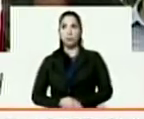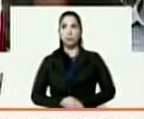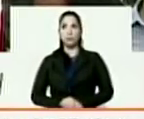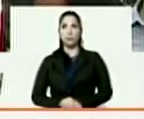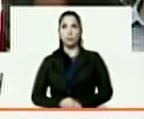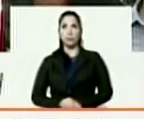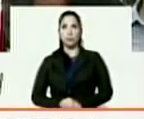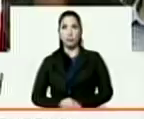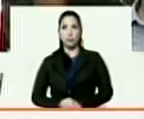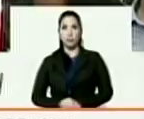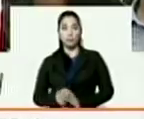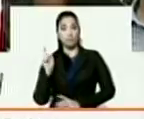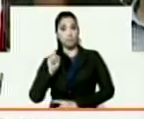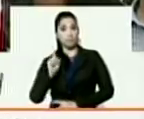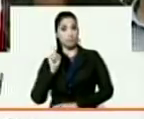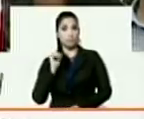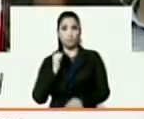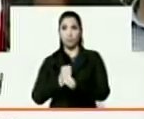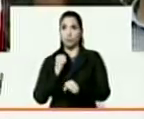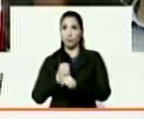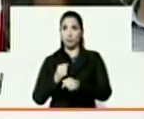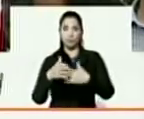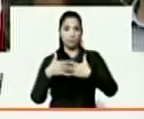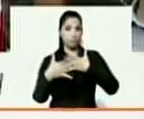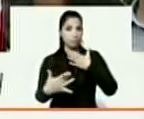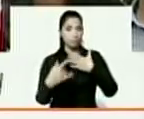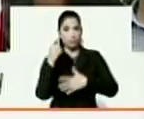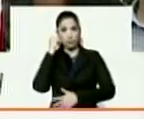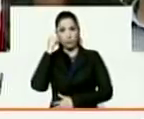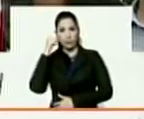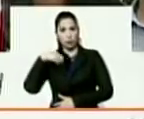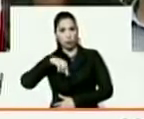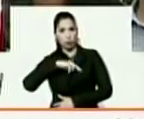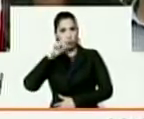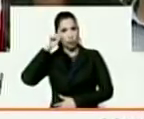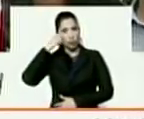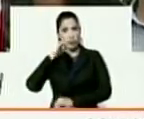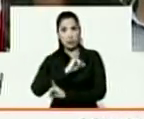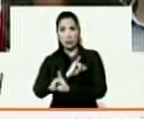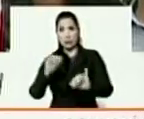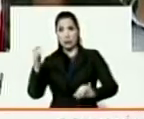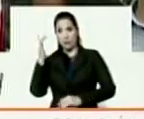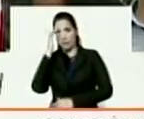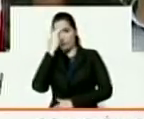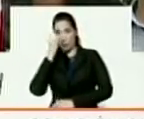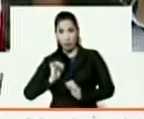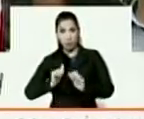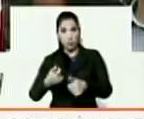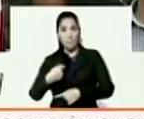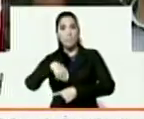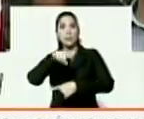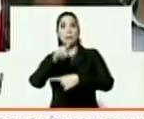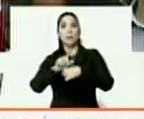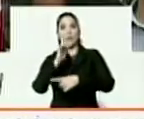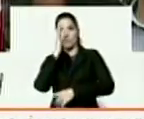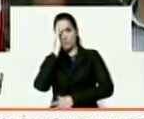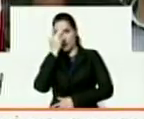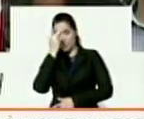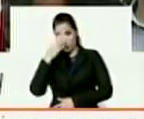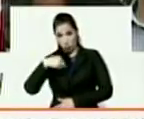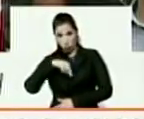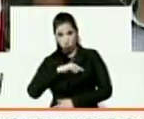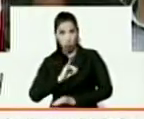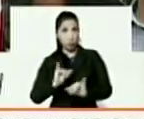y las que es necesario trabajar para los próximos días recordemos que estamos ya febrero febrero primero de febrero con